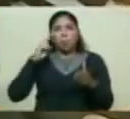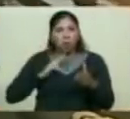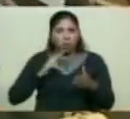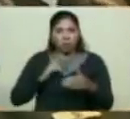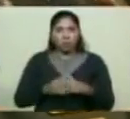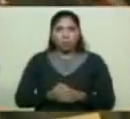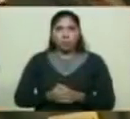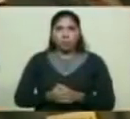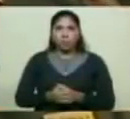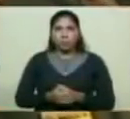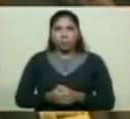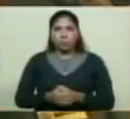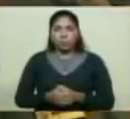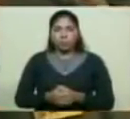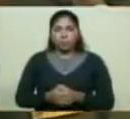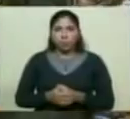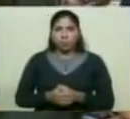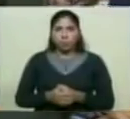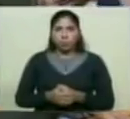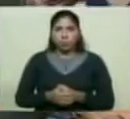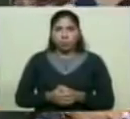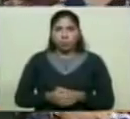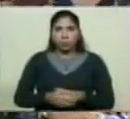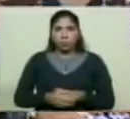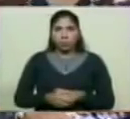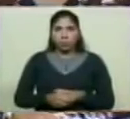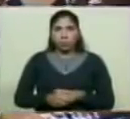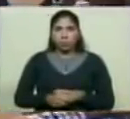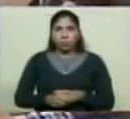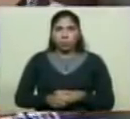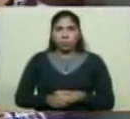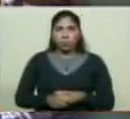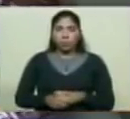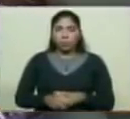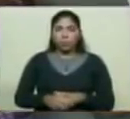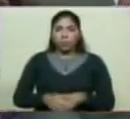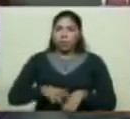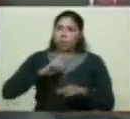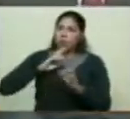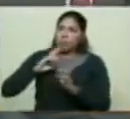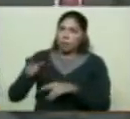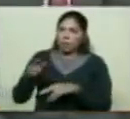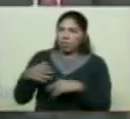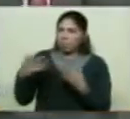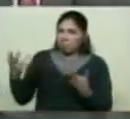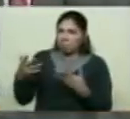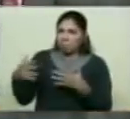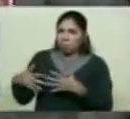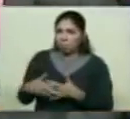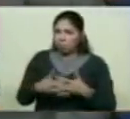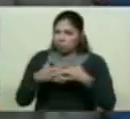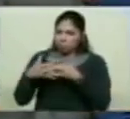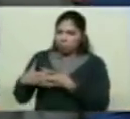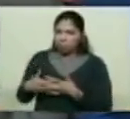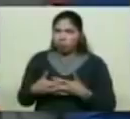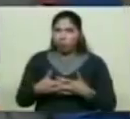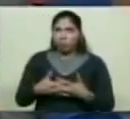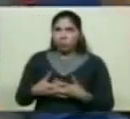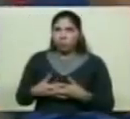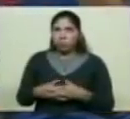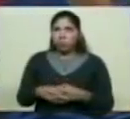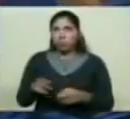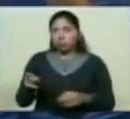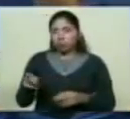tigre y libertad pero la respuesta de la gente norteamericano cosa no extraña